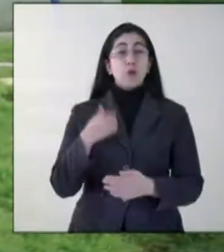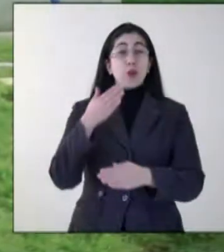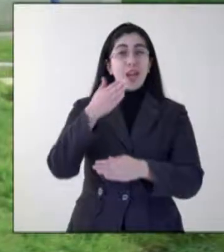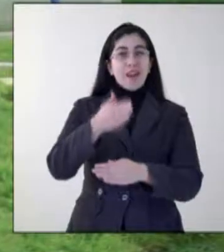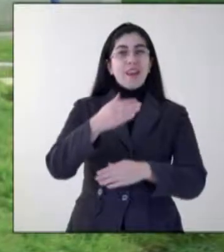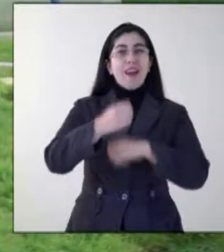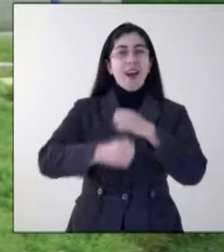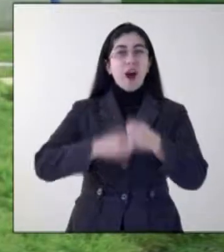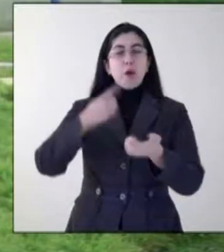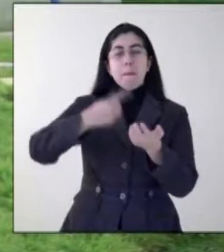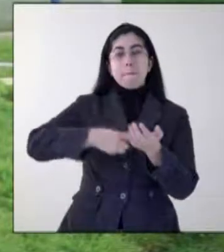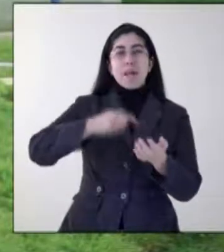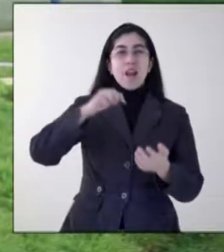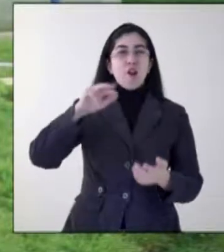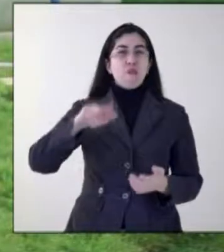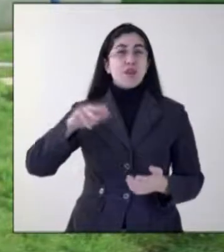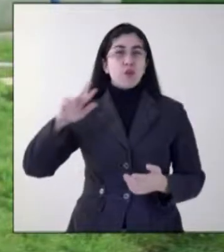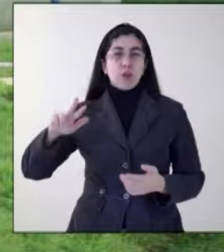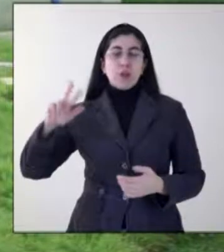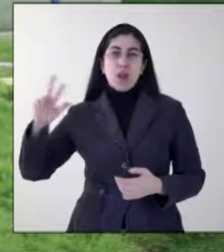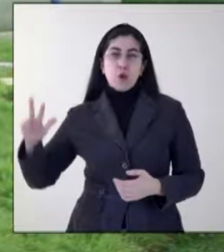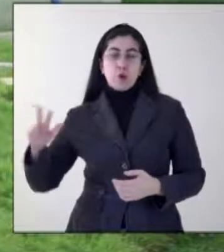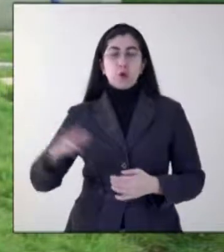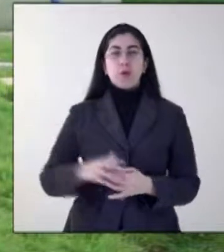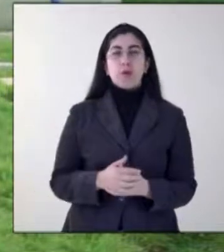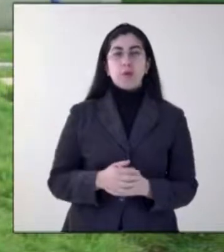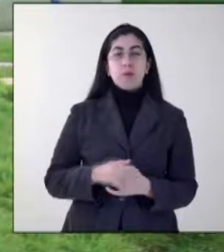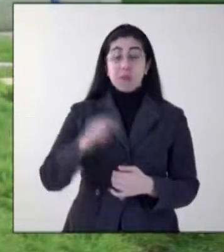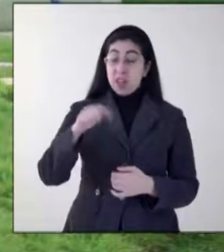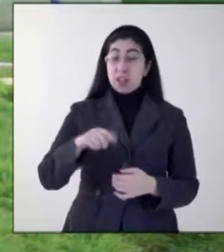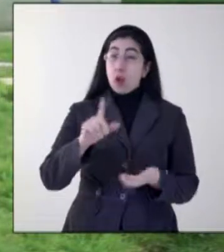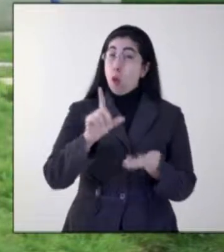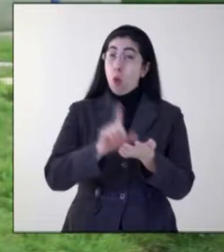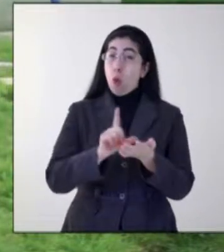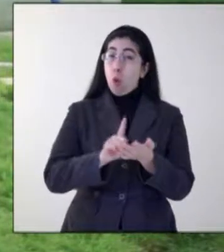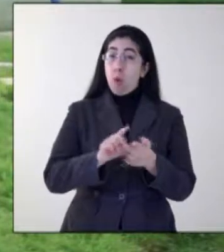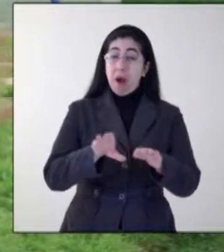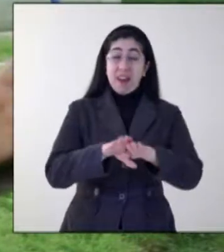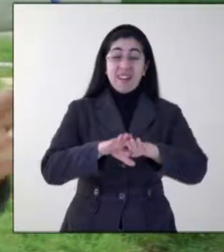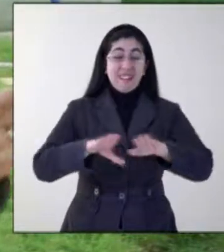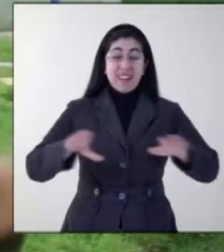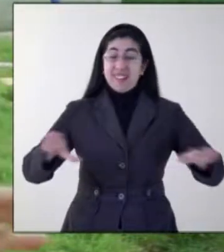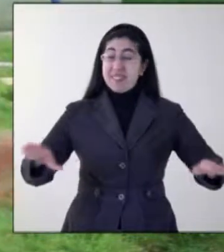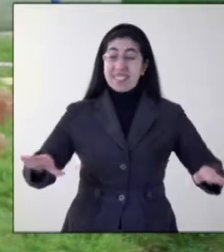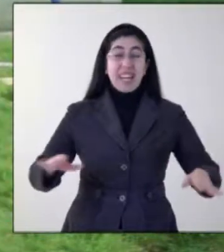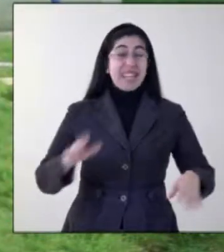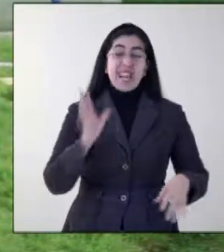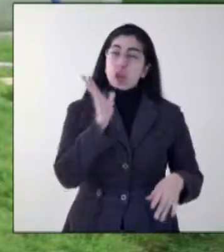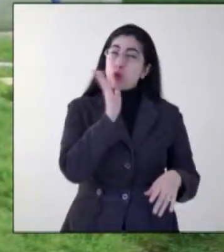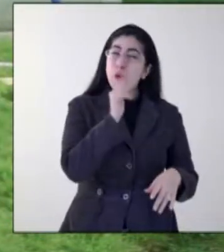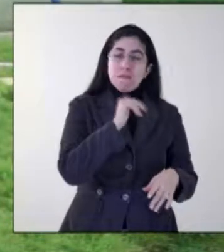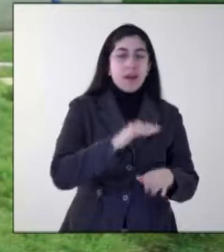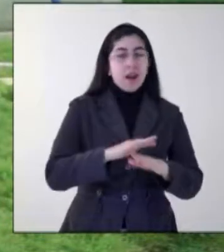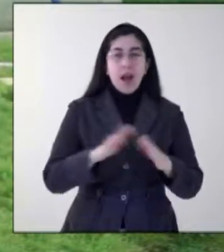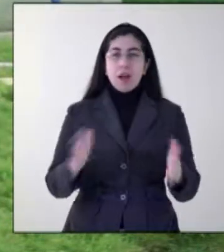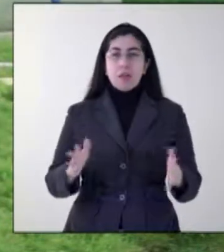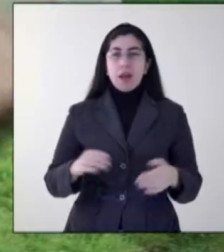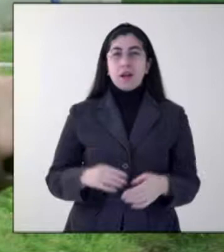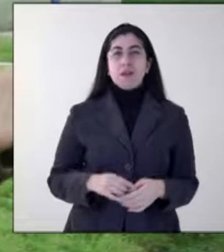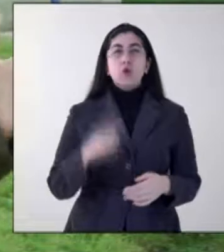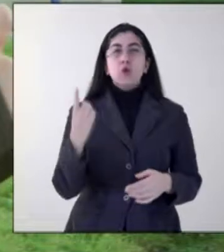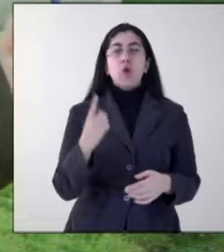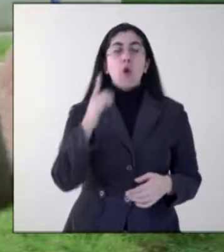yo llegué el año 1988, era un sitio heredazo, pura pampa,